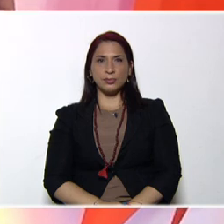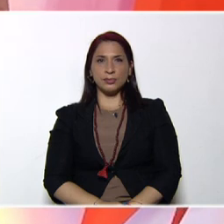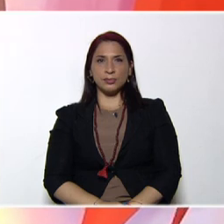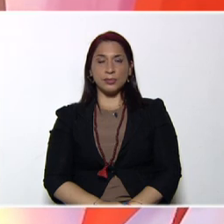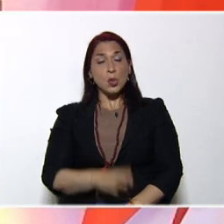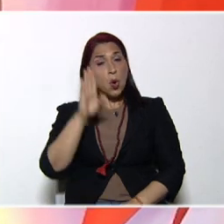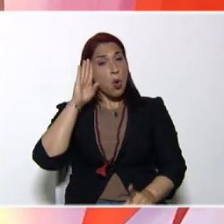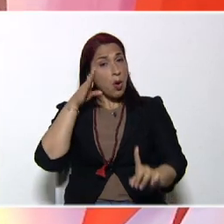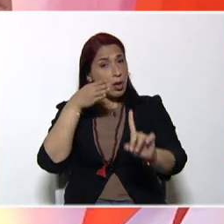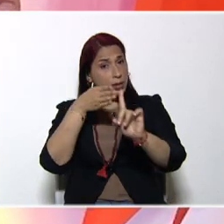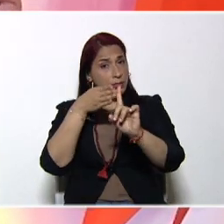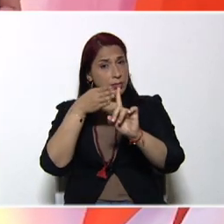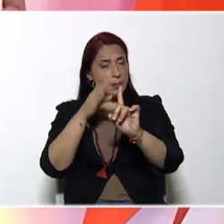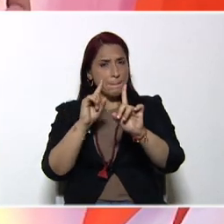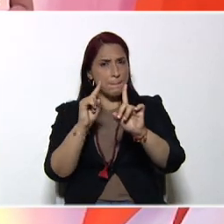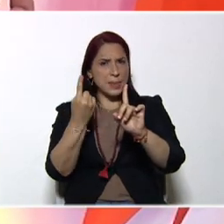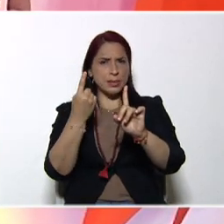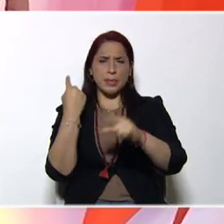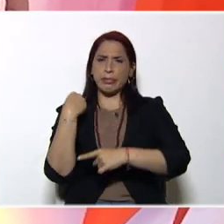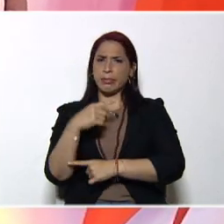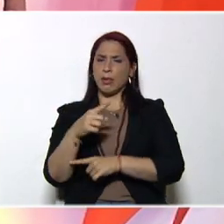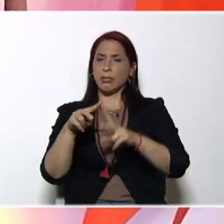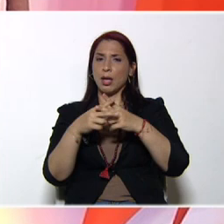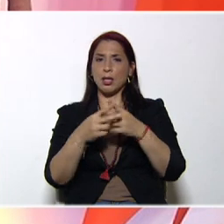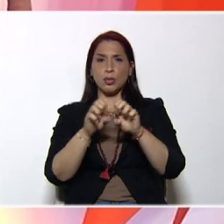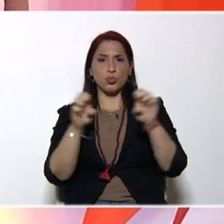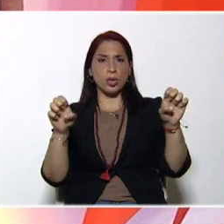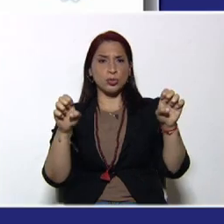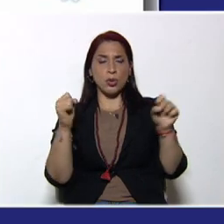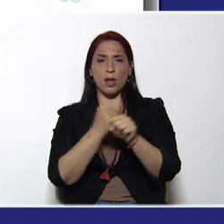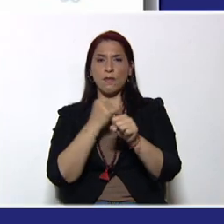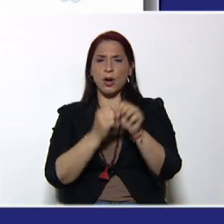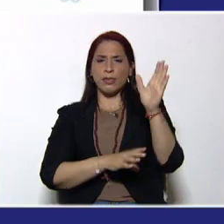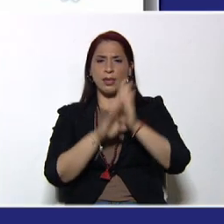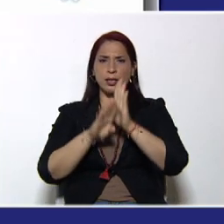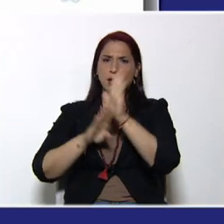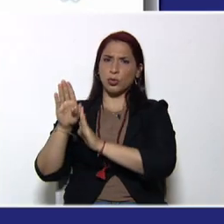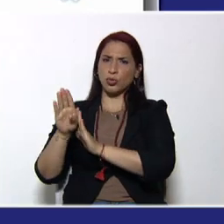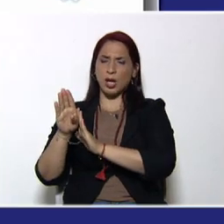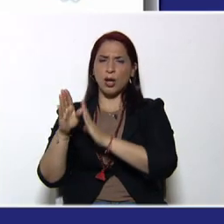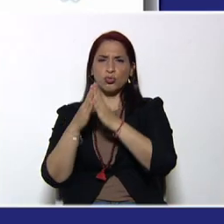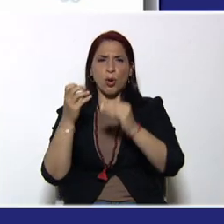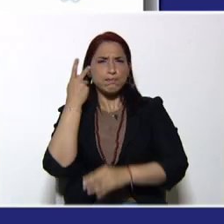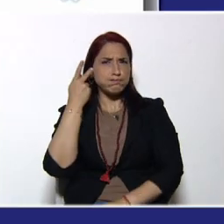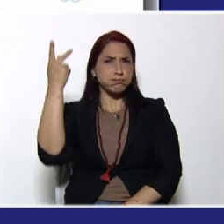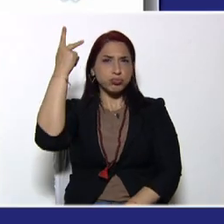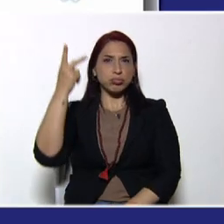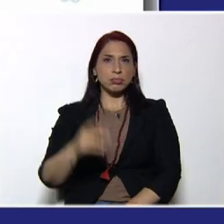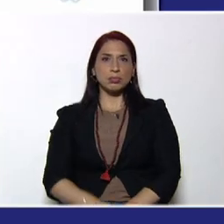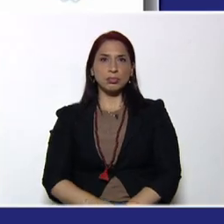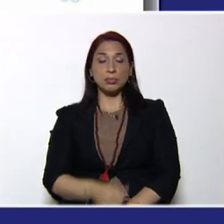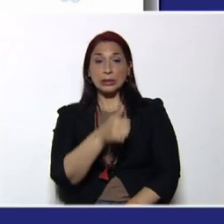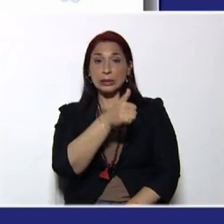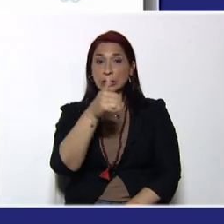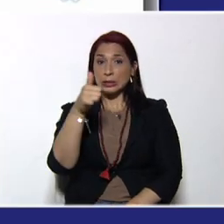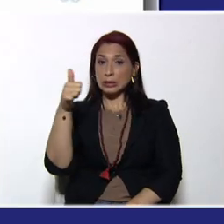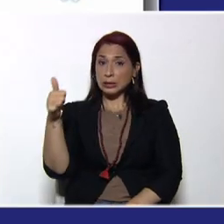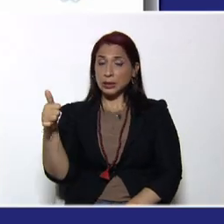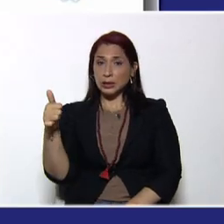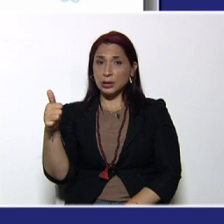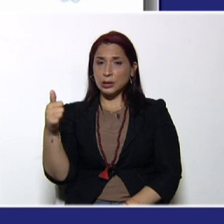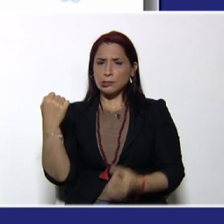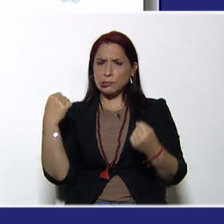El objetivo principal que tienen los talleres de educación laboral es desarrollar esas potencialidades y cada una de esas